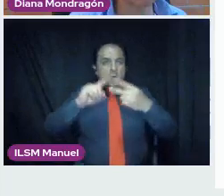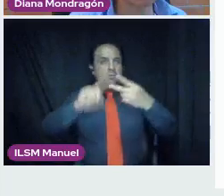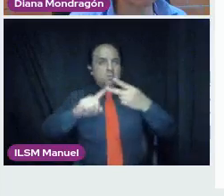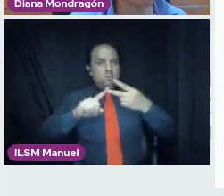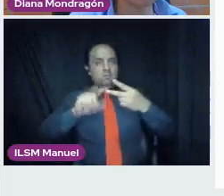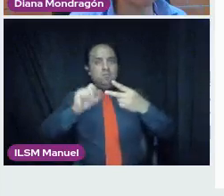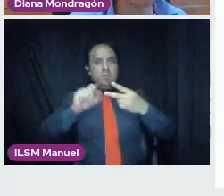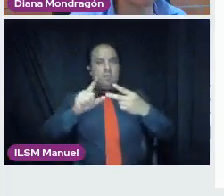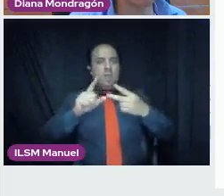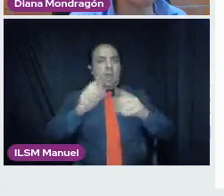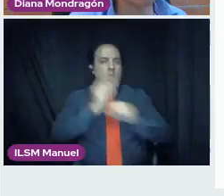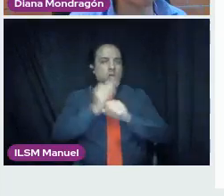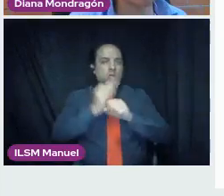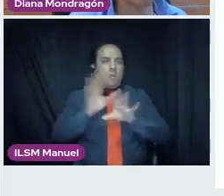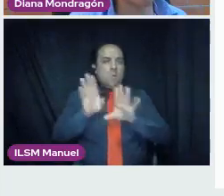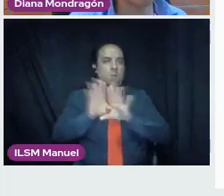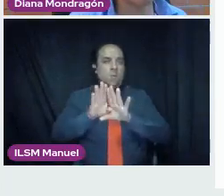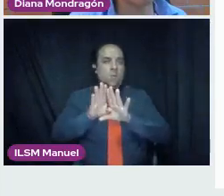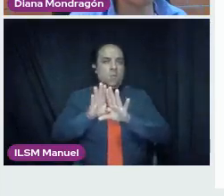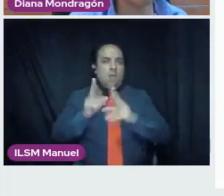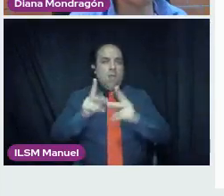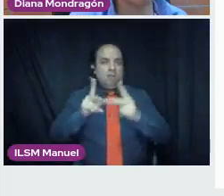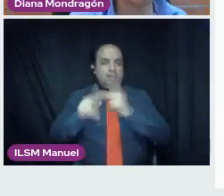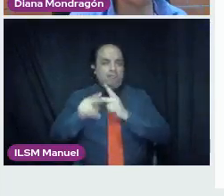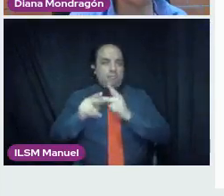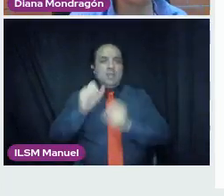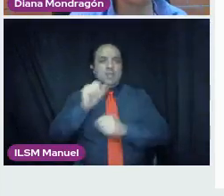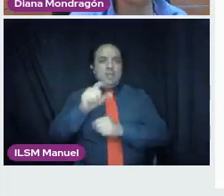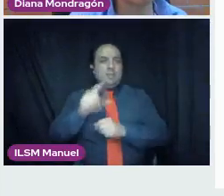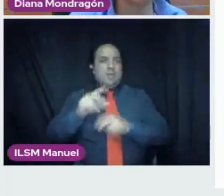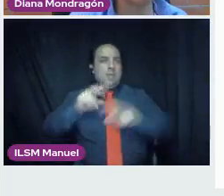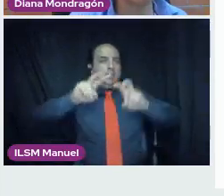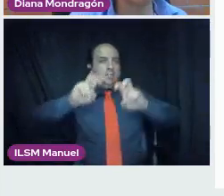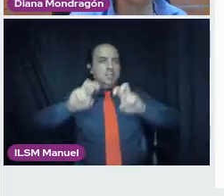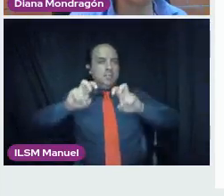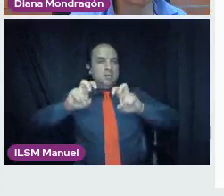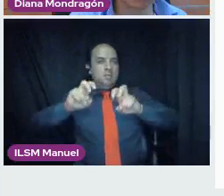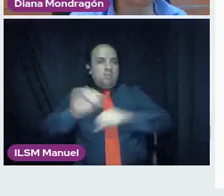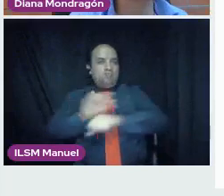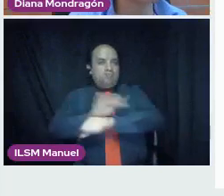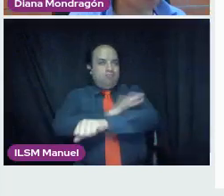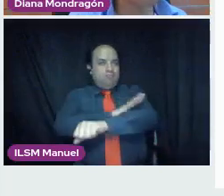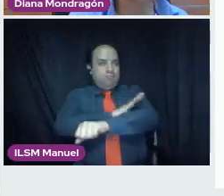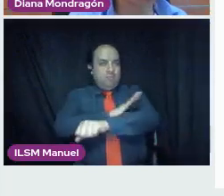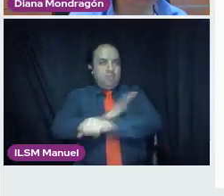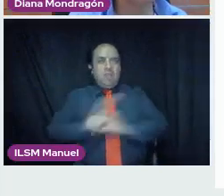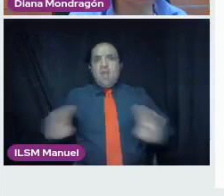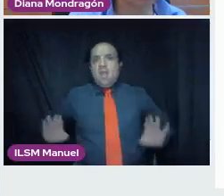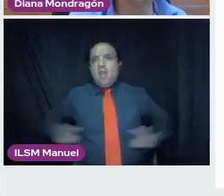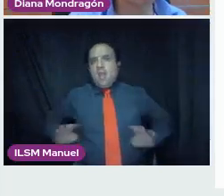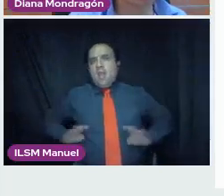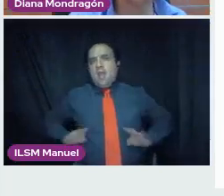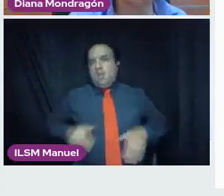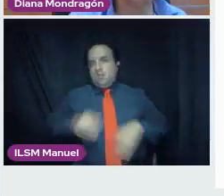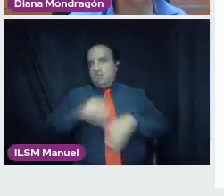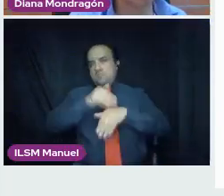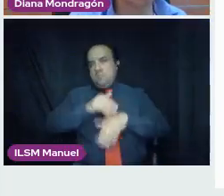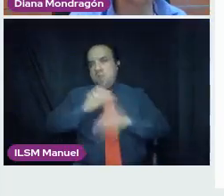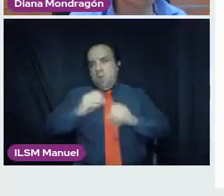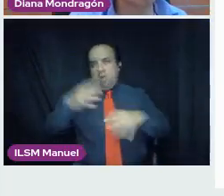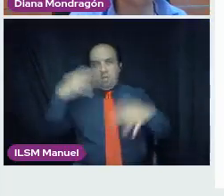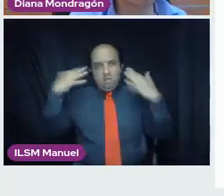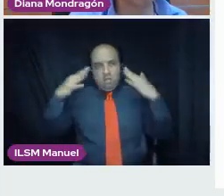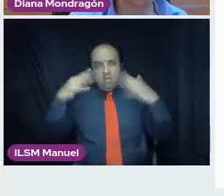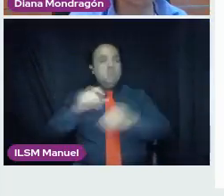permití como entrar en esta parte, pues como también en la parte emocional de comportamiento, que seguramente pues